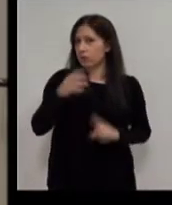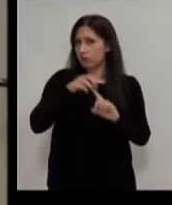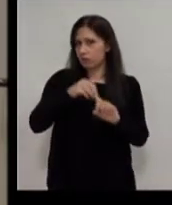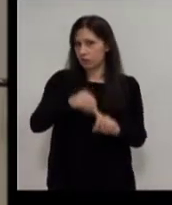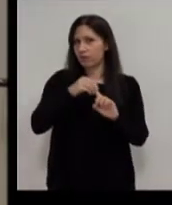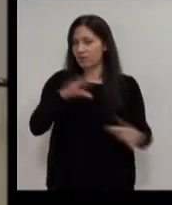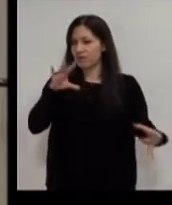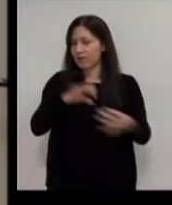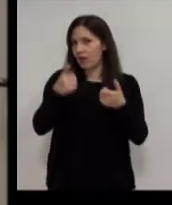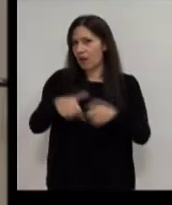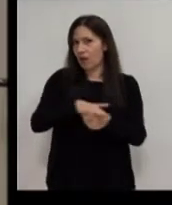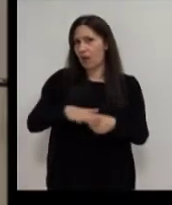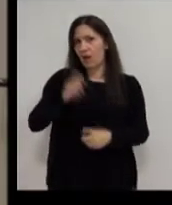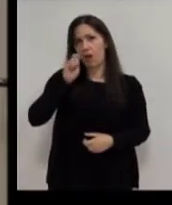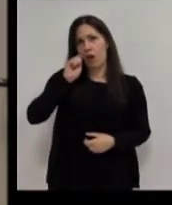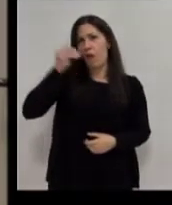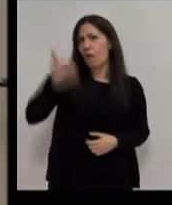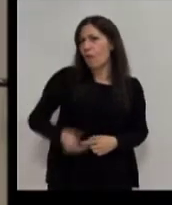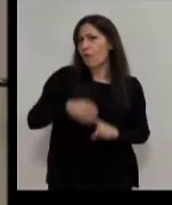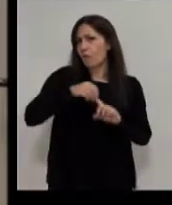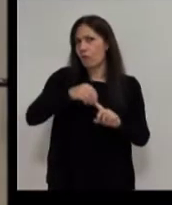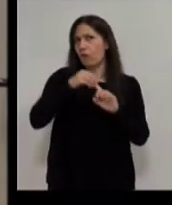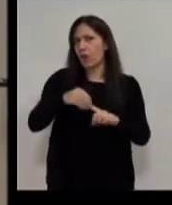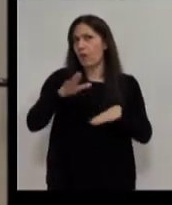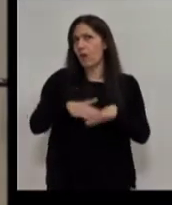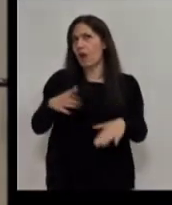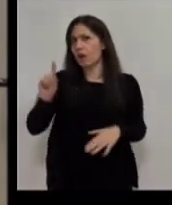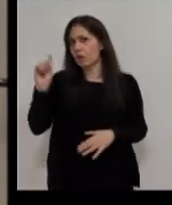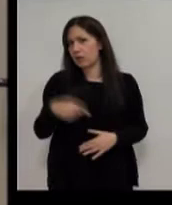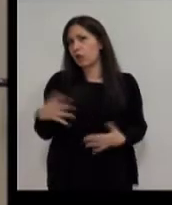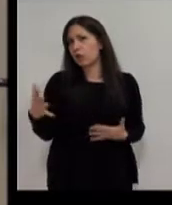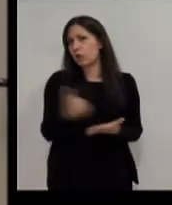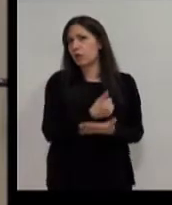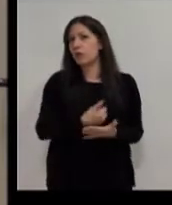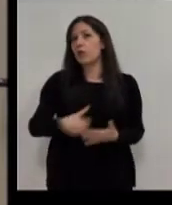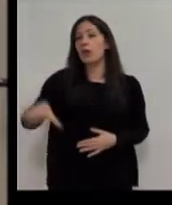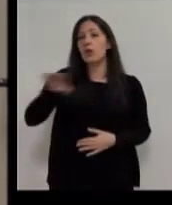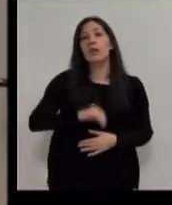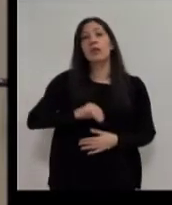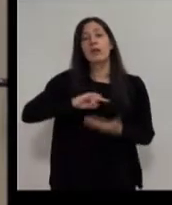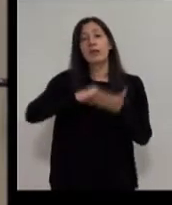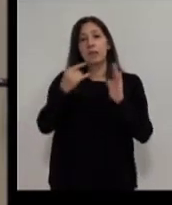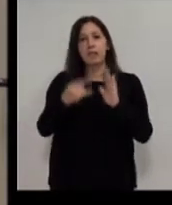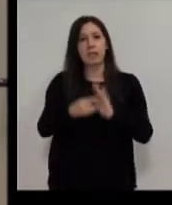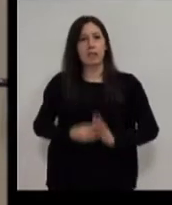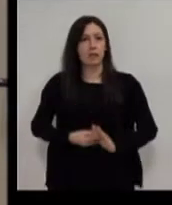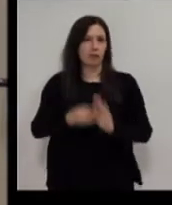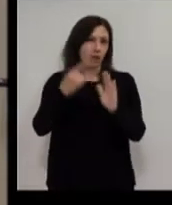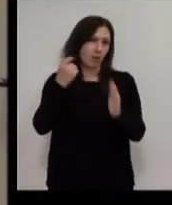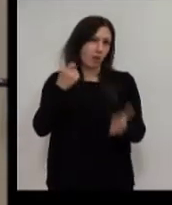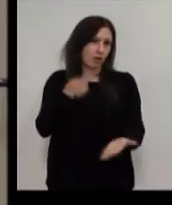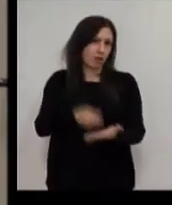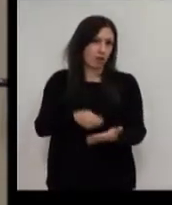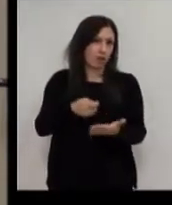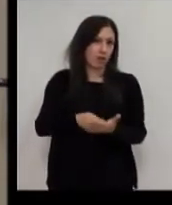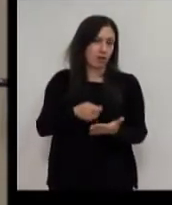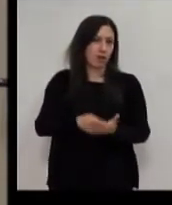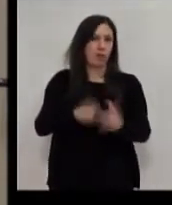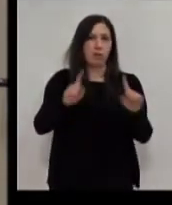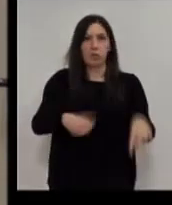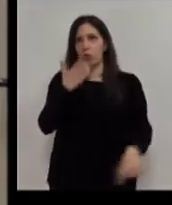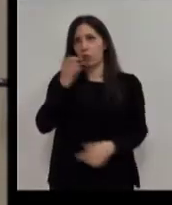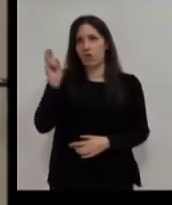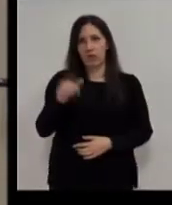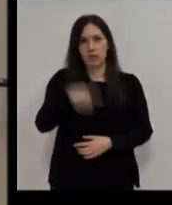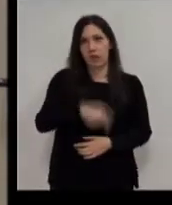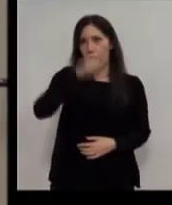Es importante también, esto es muy importante en el turismo, yo creo que esto es fundamental en el turismo para todo el mundo, la comprensión de los sistemas tarifarios, que suelen ser complejos.